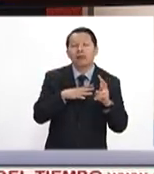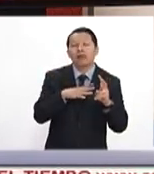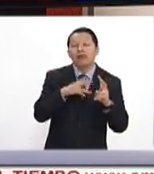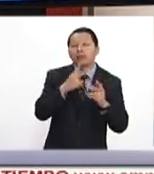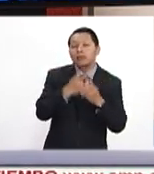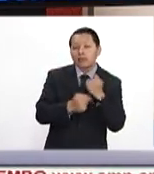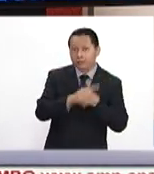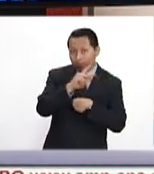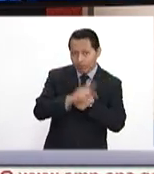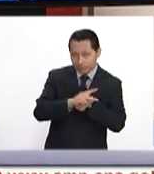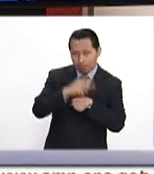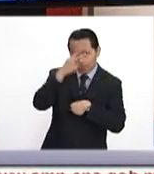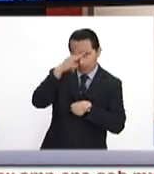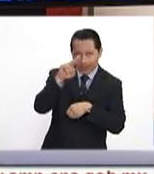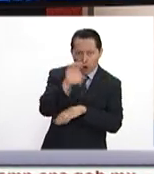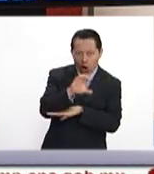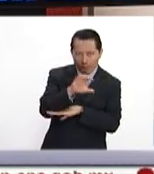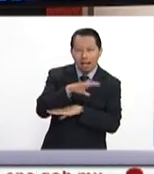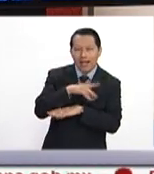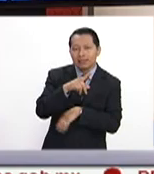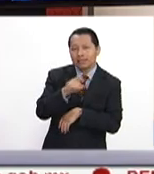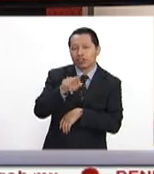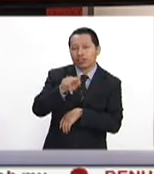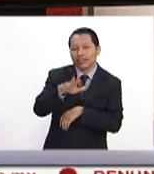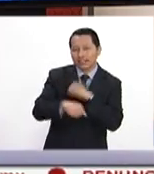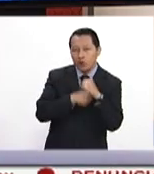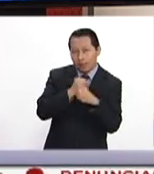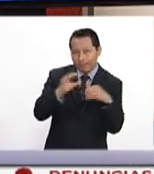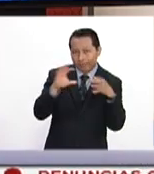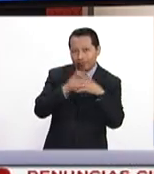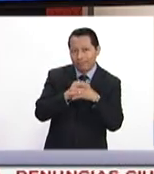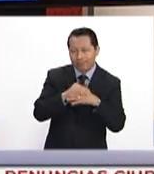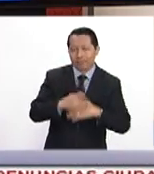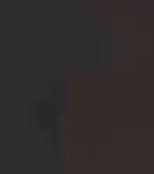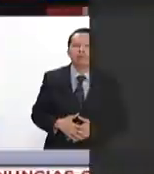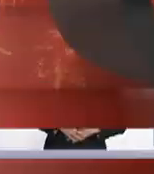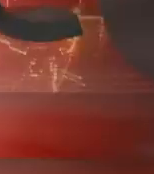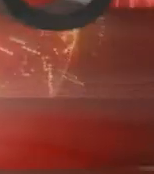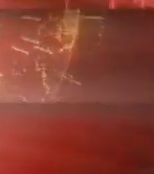sus relaciones y celebran más de 185 años de hermandad.